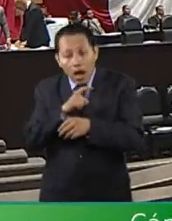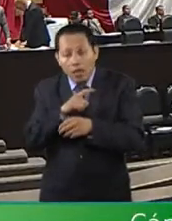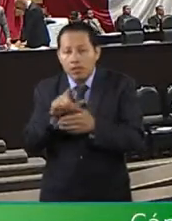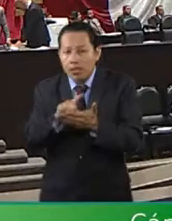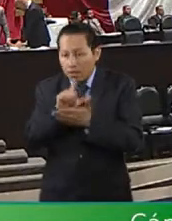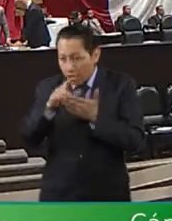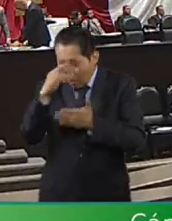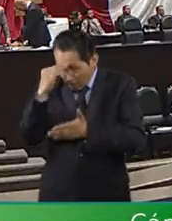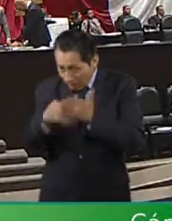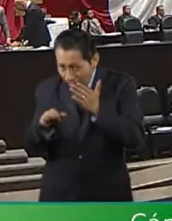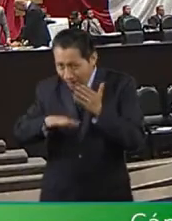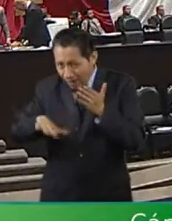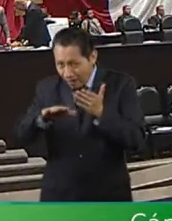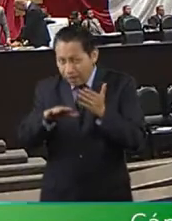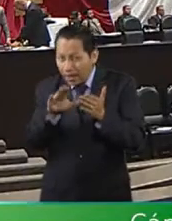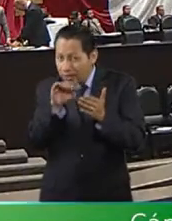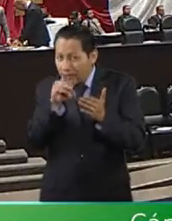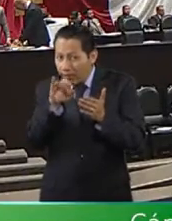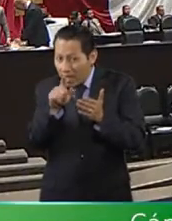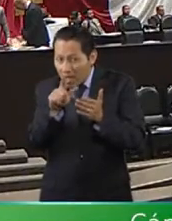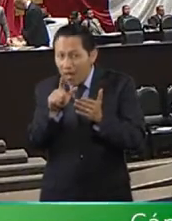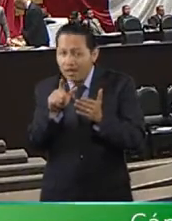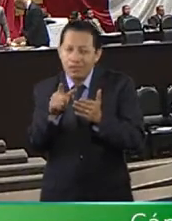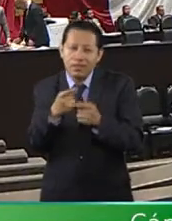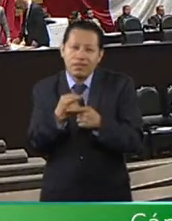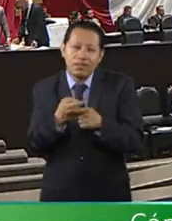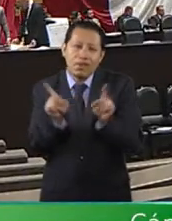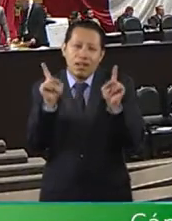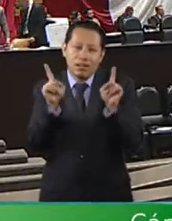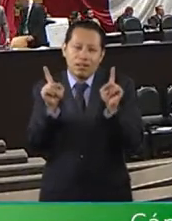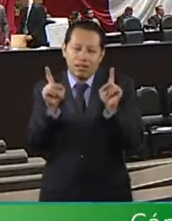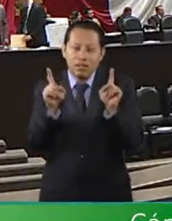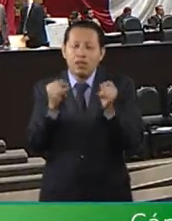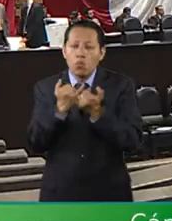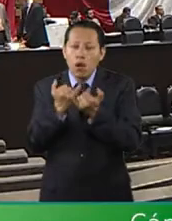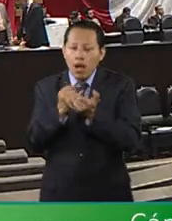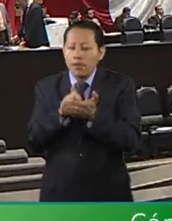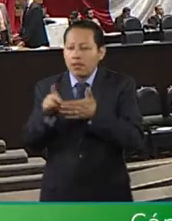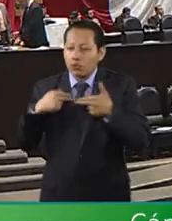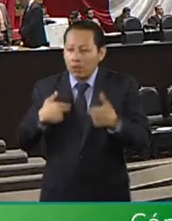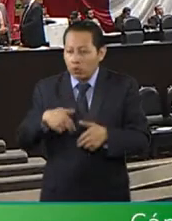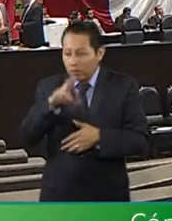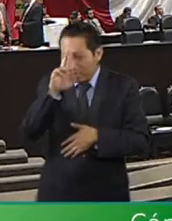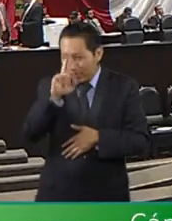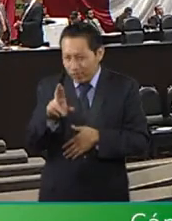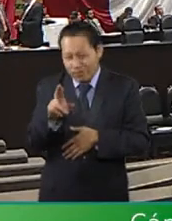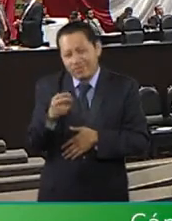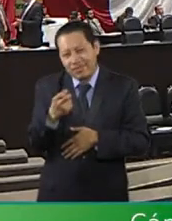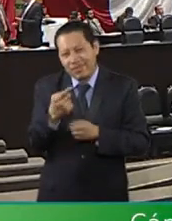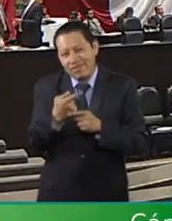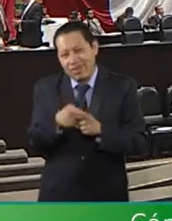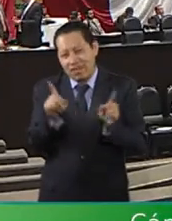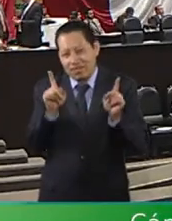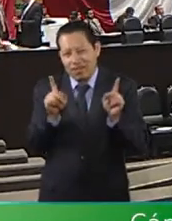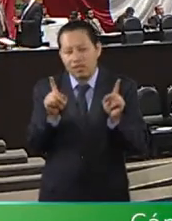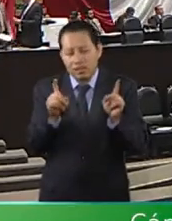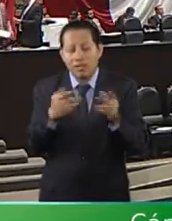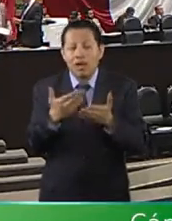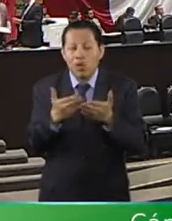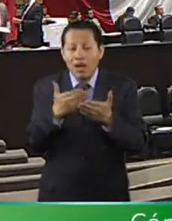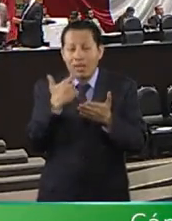un contexto civil y de respeto irrestricto a los derechos humanos y ahora quieren deformar la